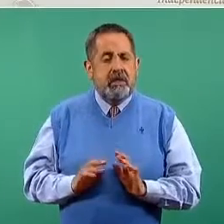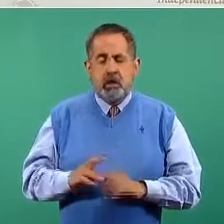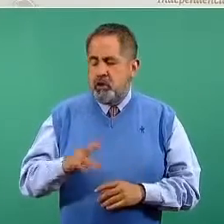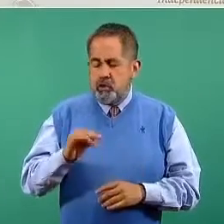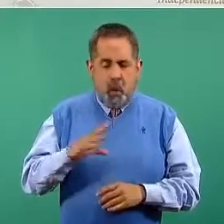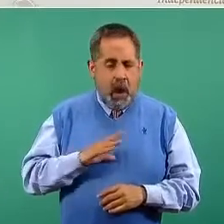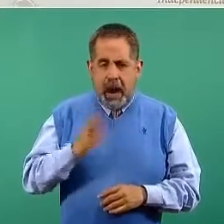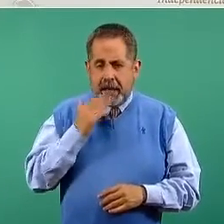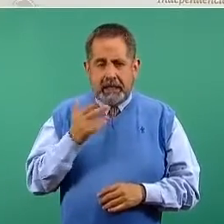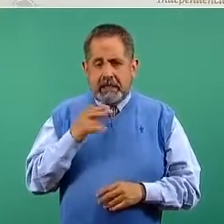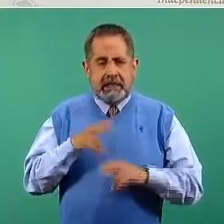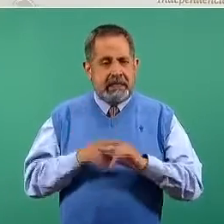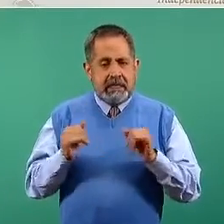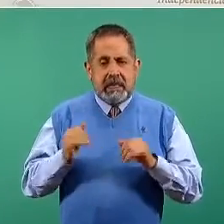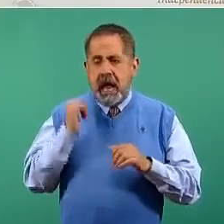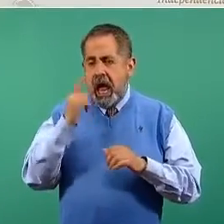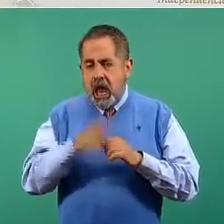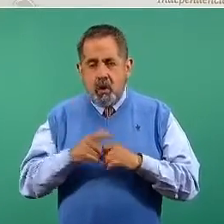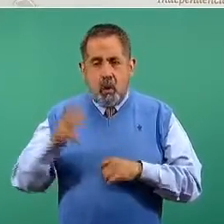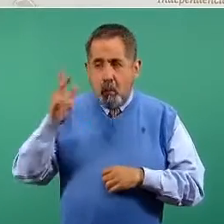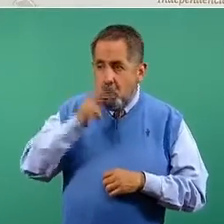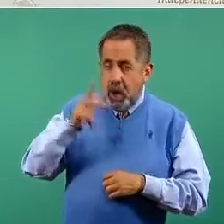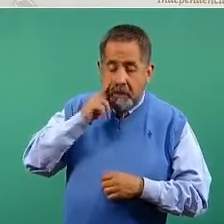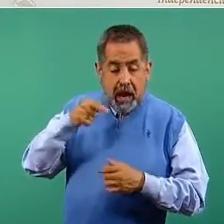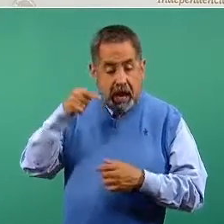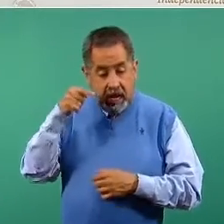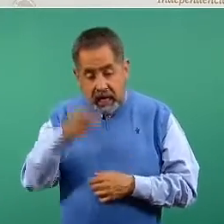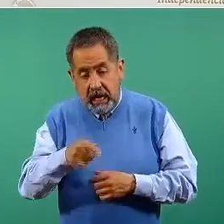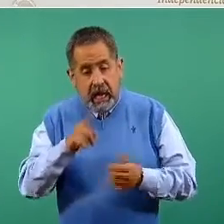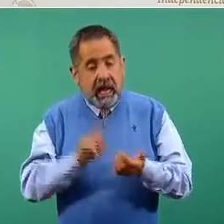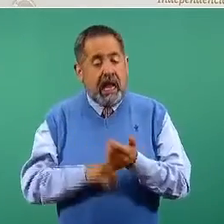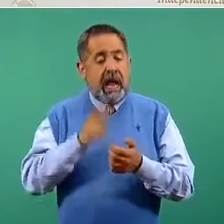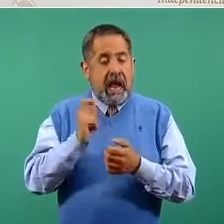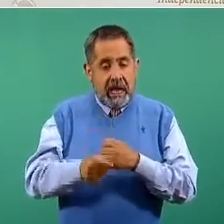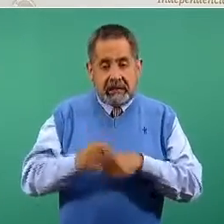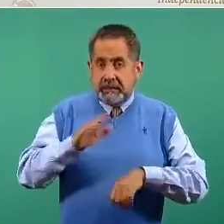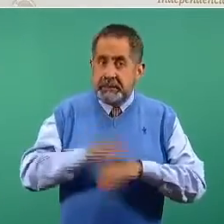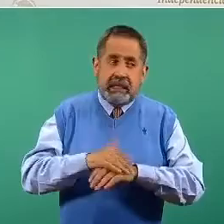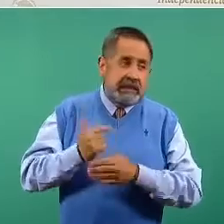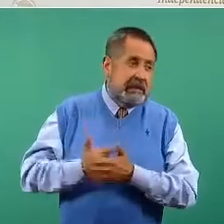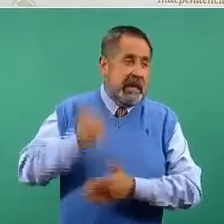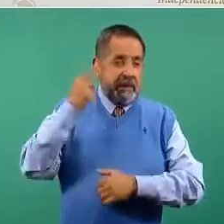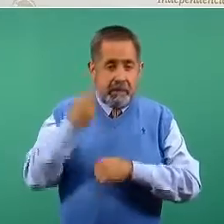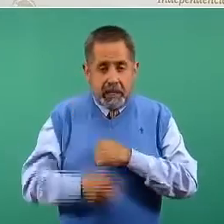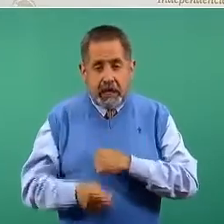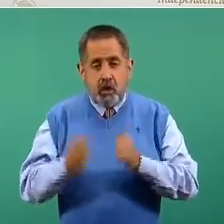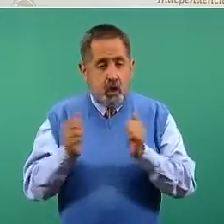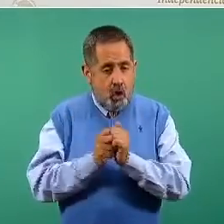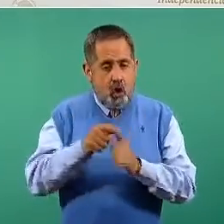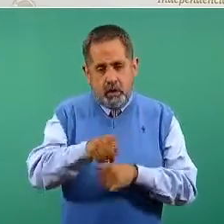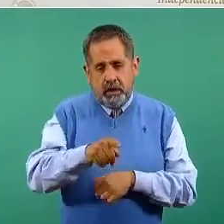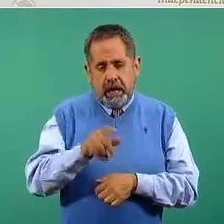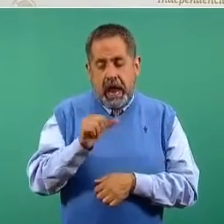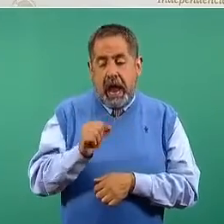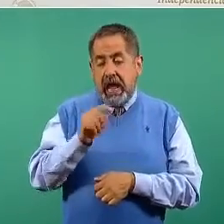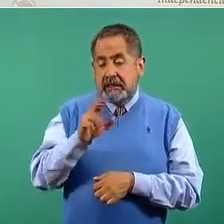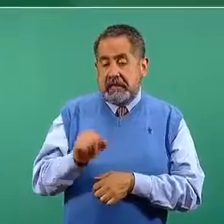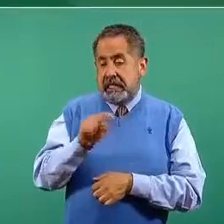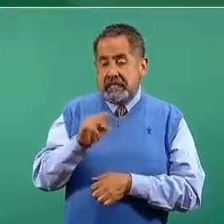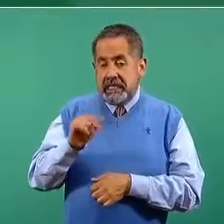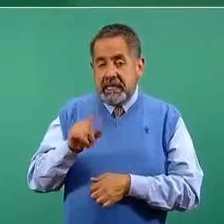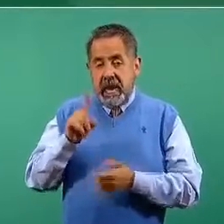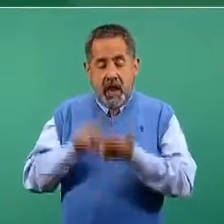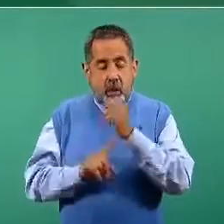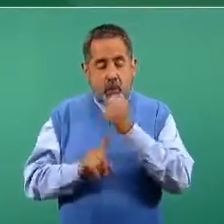no hay ningún elemento de evidencia científica que sugiera un alto riesgo de trombosis con la vacuna AstraZeneca, por lo